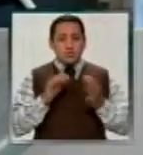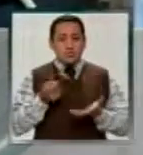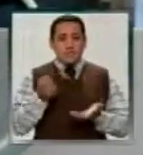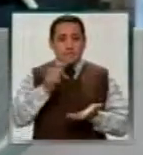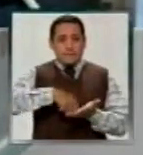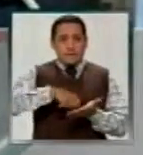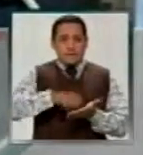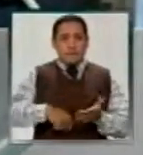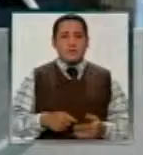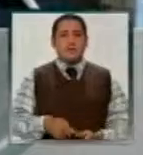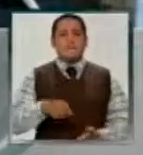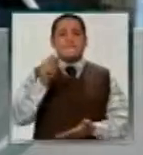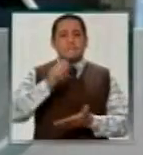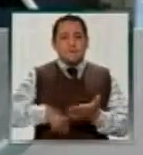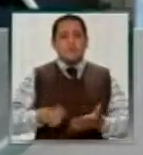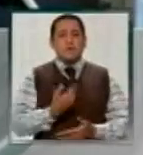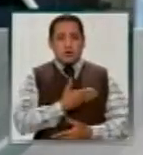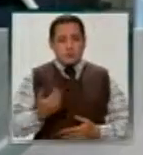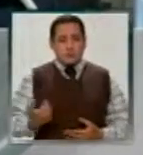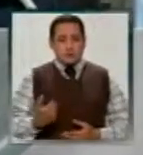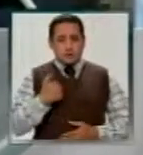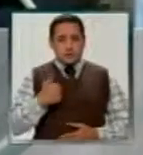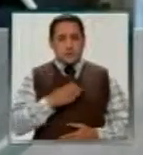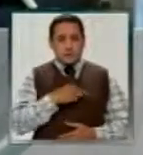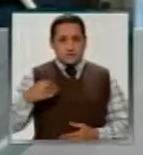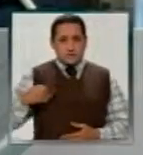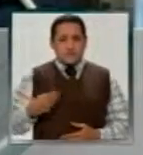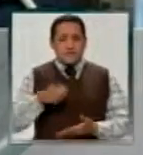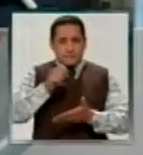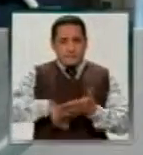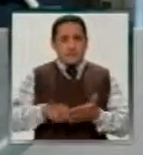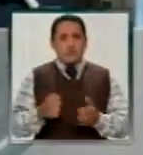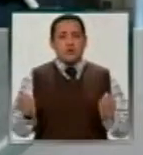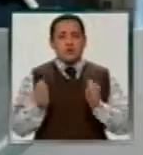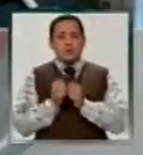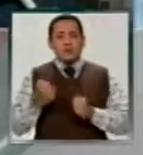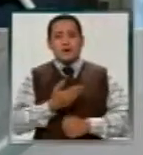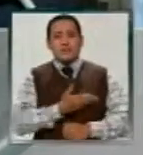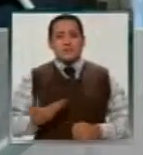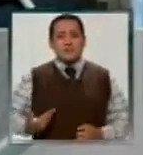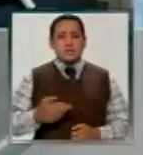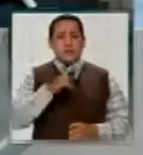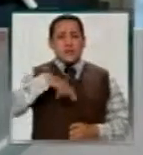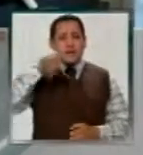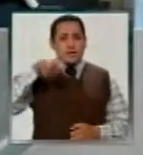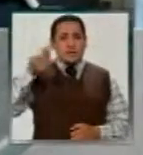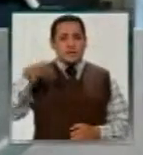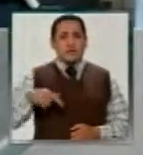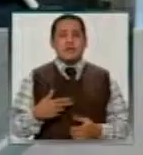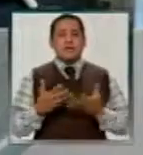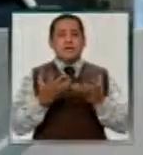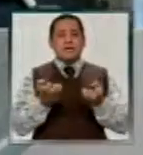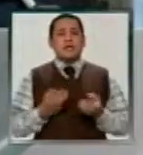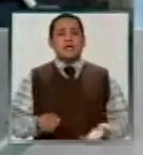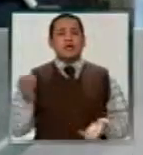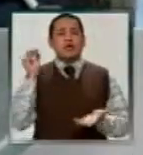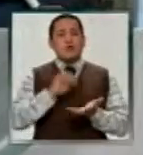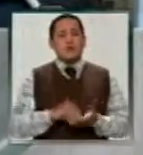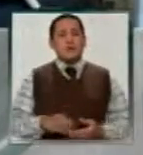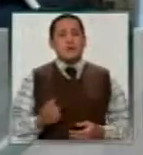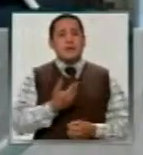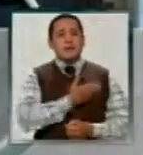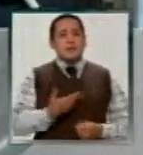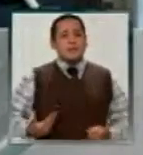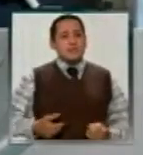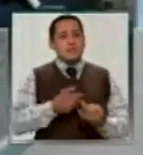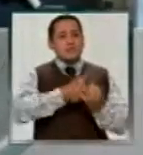firma firmó el estado en este caso el Primer Ministro y el presidente regional quería que vuelvan a intervenir los presidentes